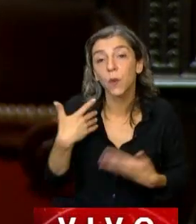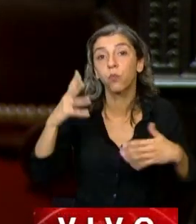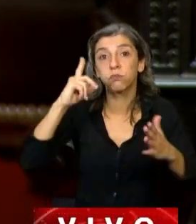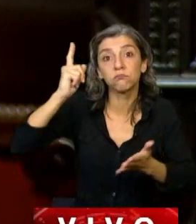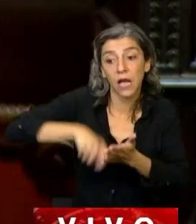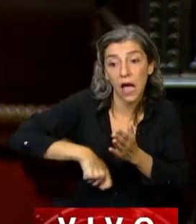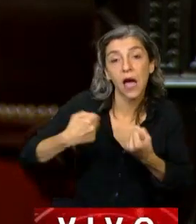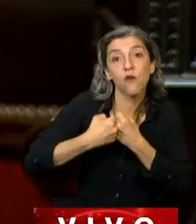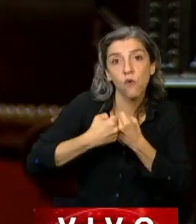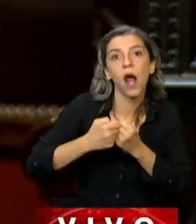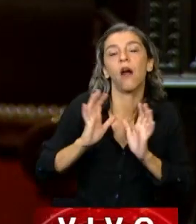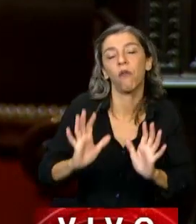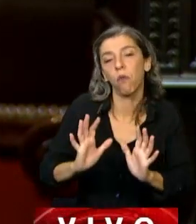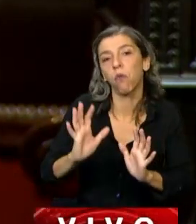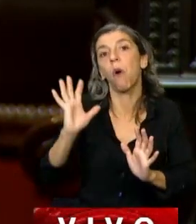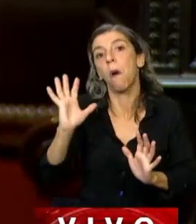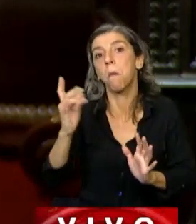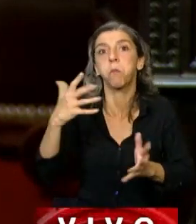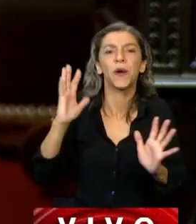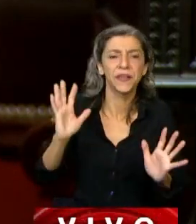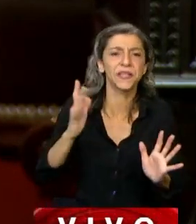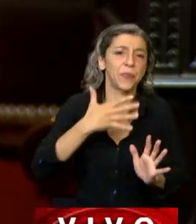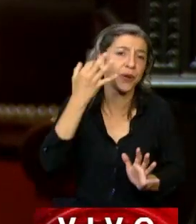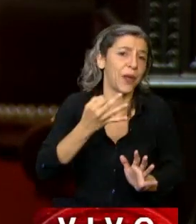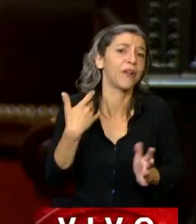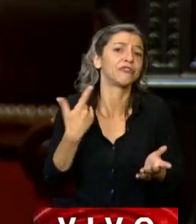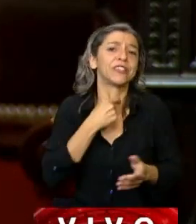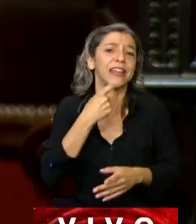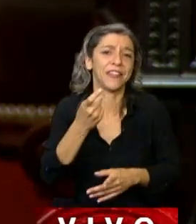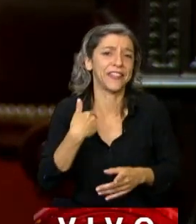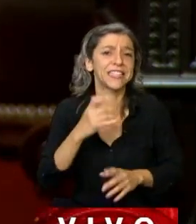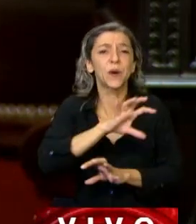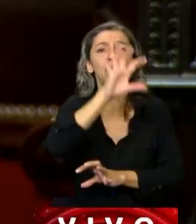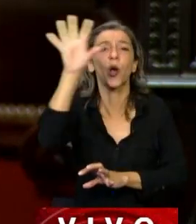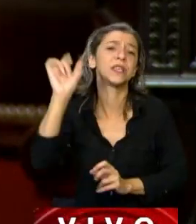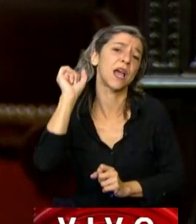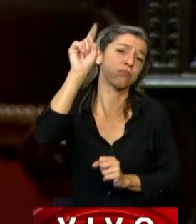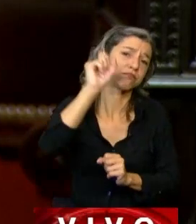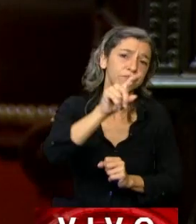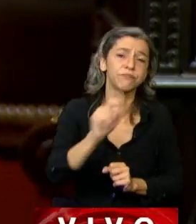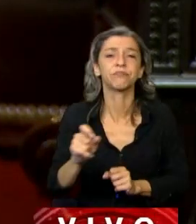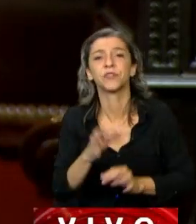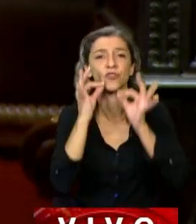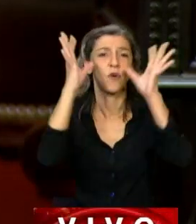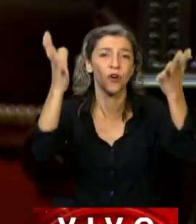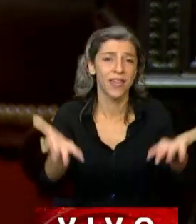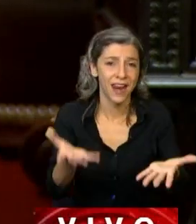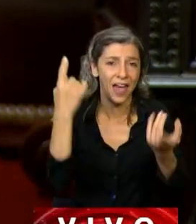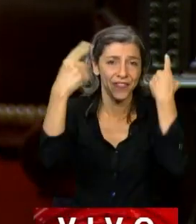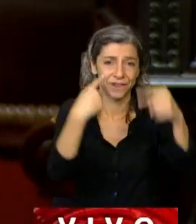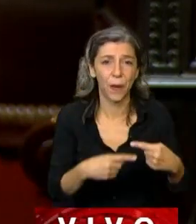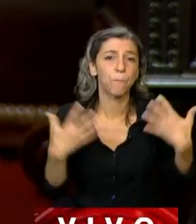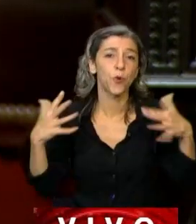se reconoce que la competencia y la jurisdicción en materia de tránsito es de las provincias.